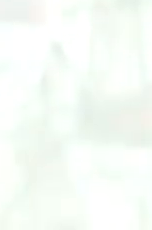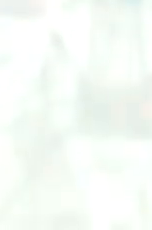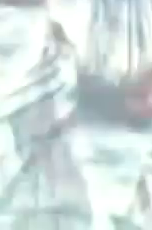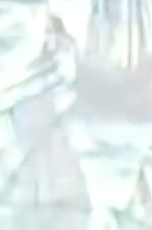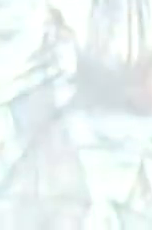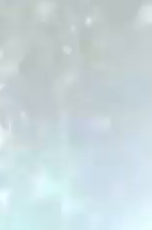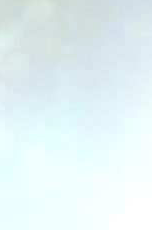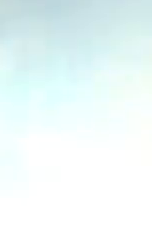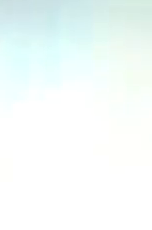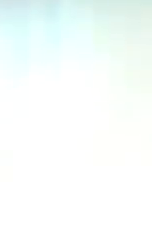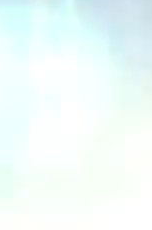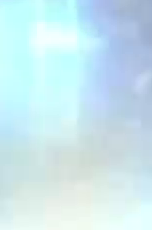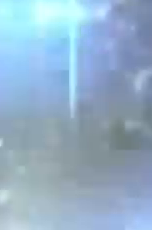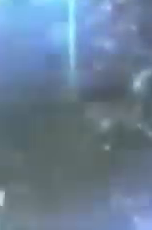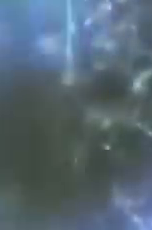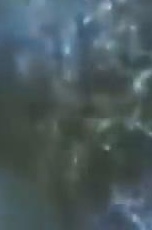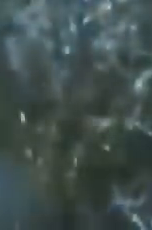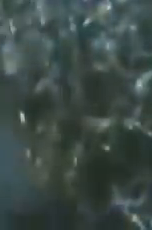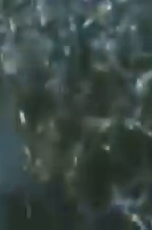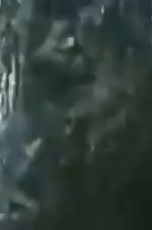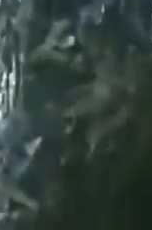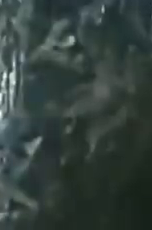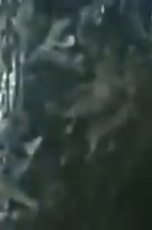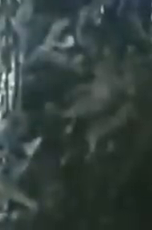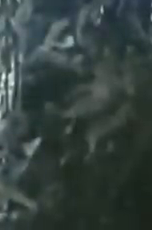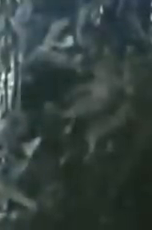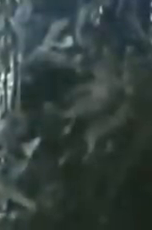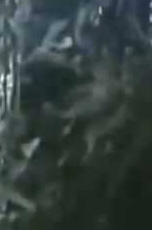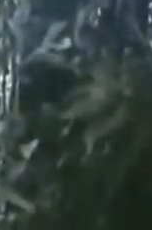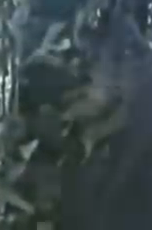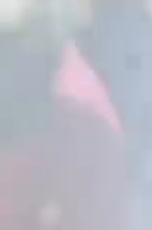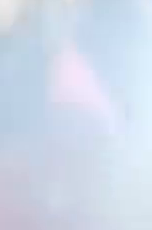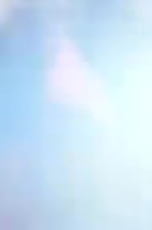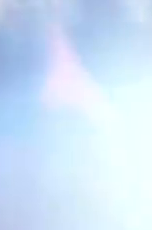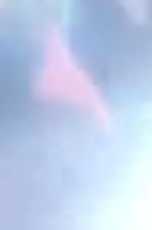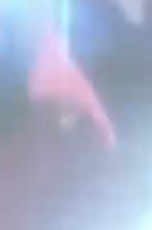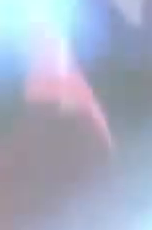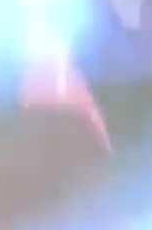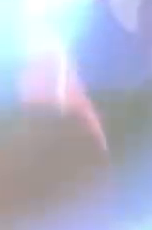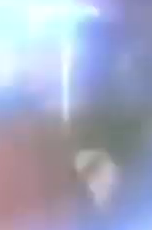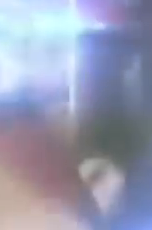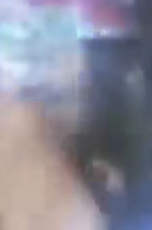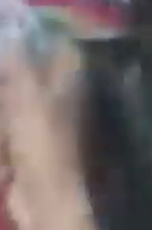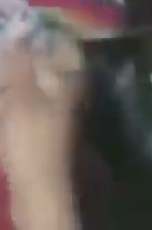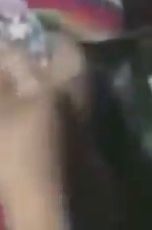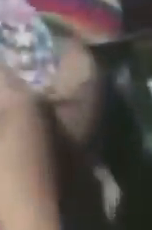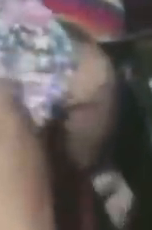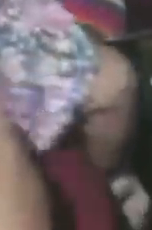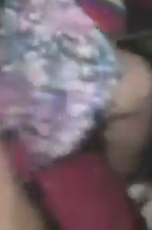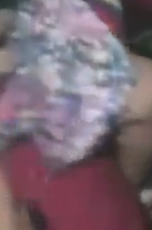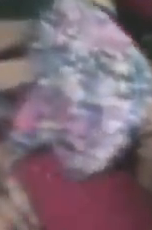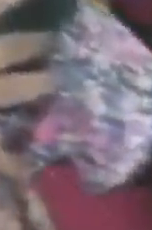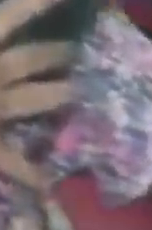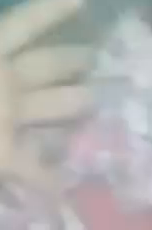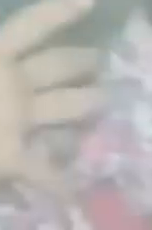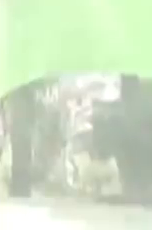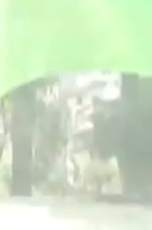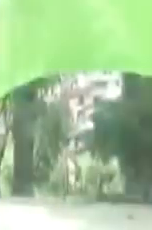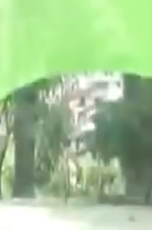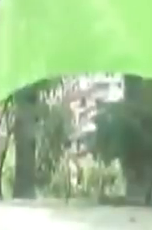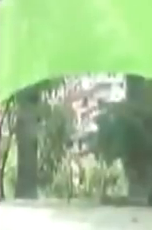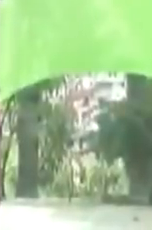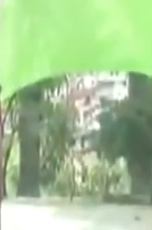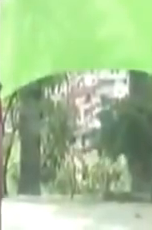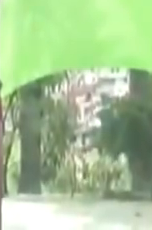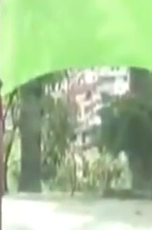Yayala. 500 años han pasado de explotación, de coloniaje, ya basta. Hasta aquí llegó la historia del coloniaje de estos